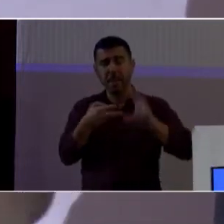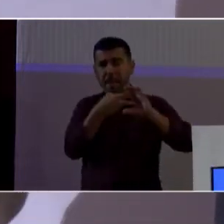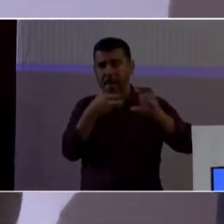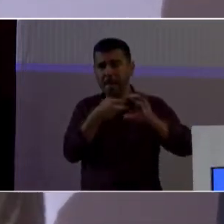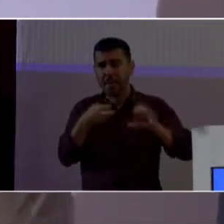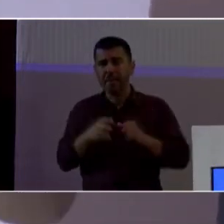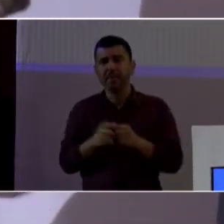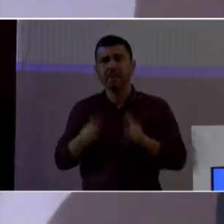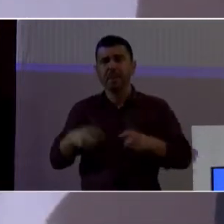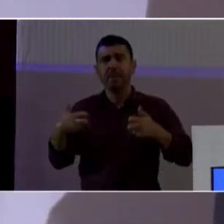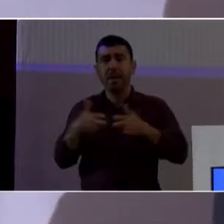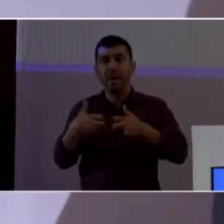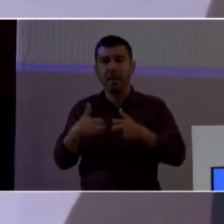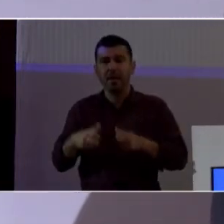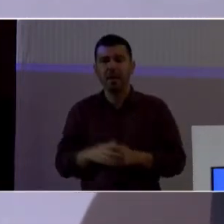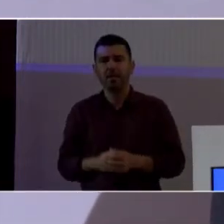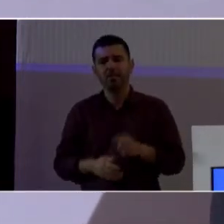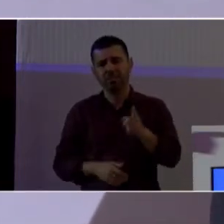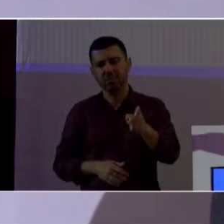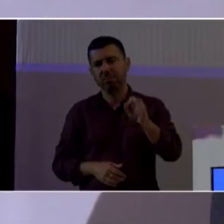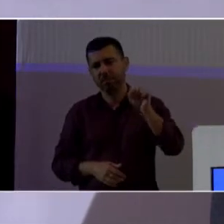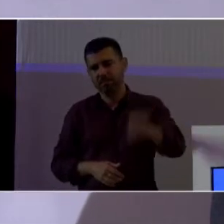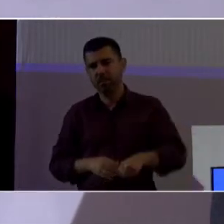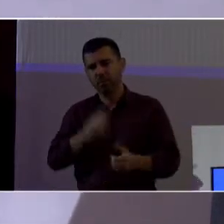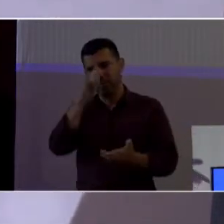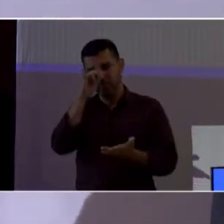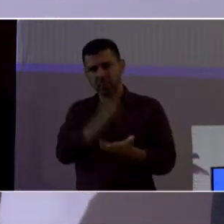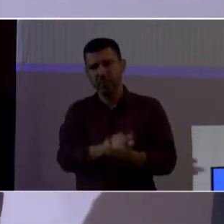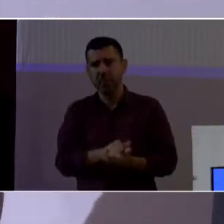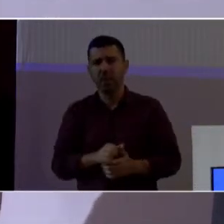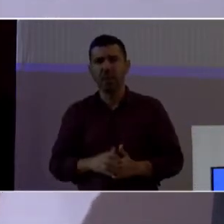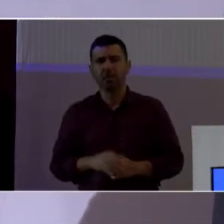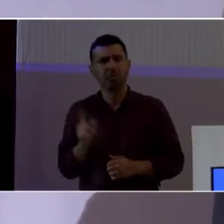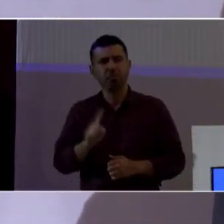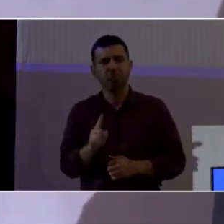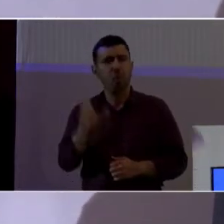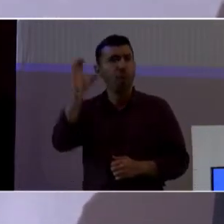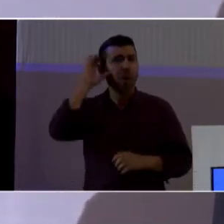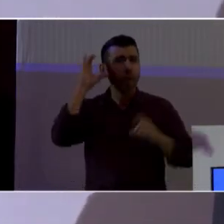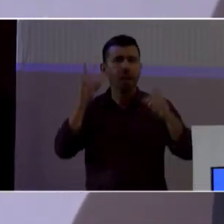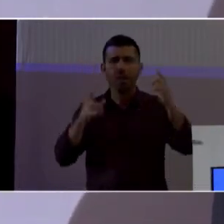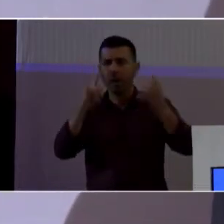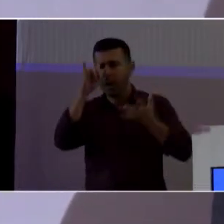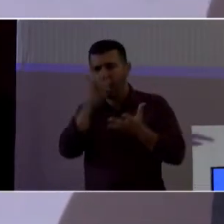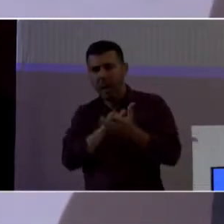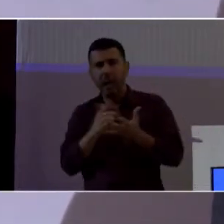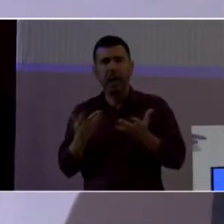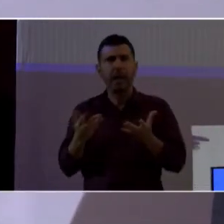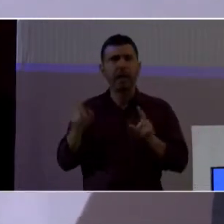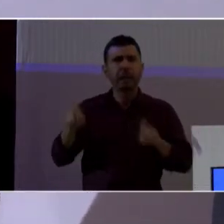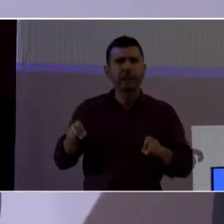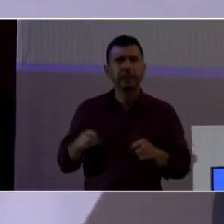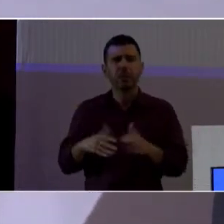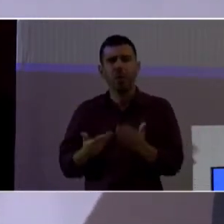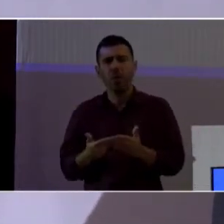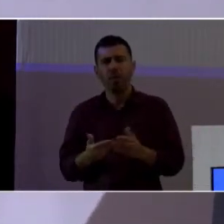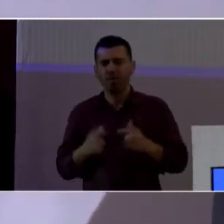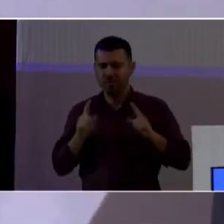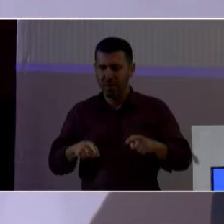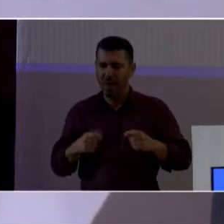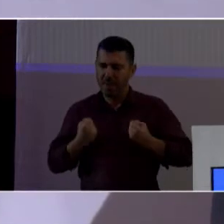creemos, innovemos y pongámosle al mundo lo que el mundo necesita, no lo que creamos que nosotros necesitamos. El segundo